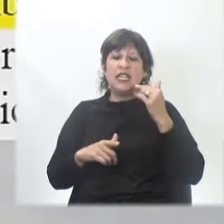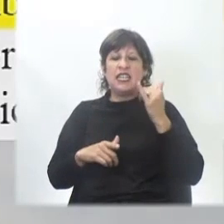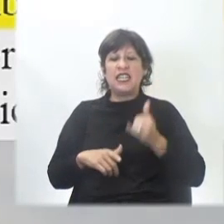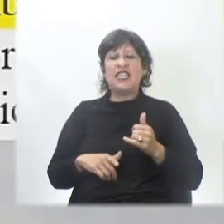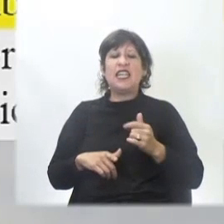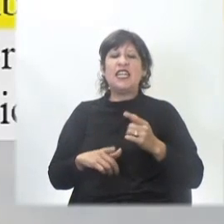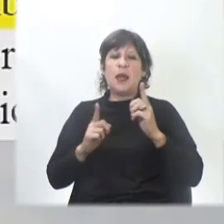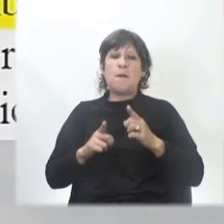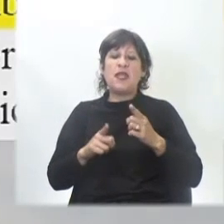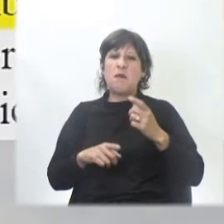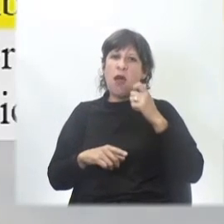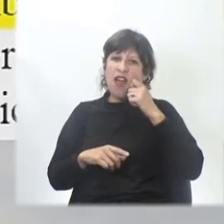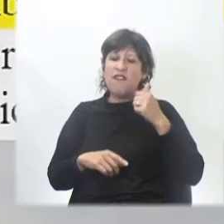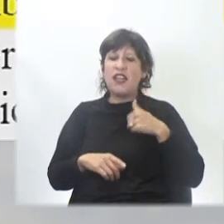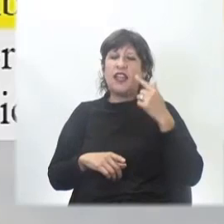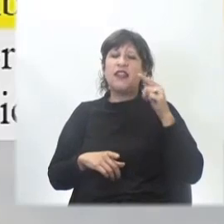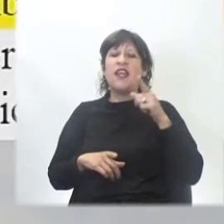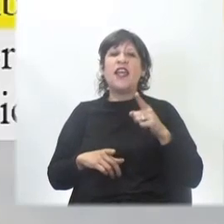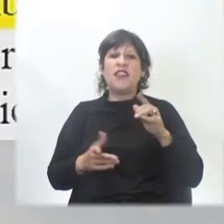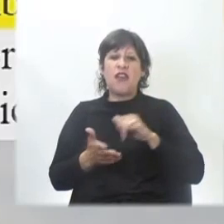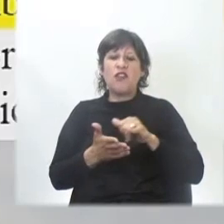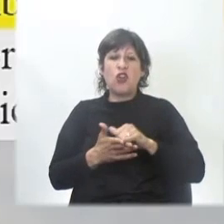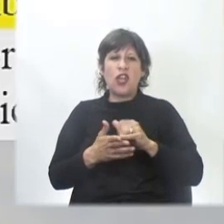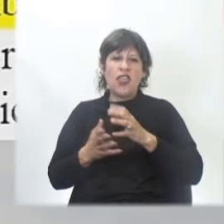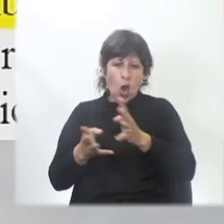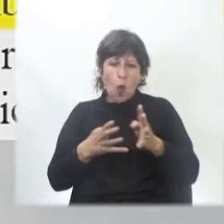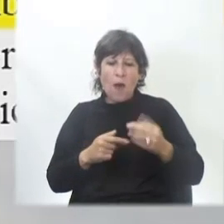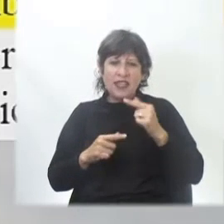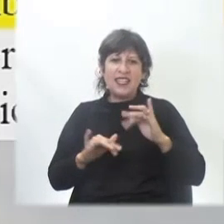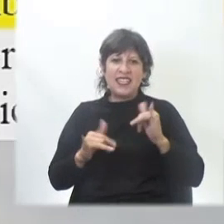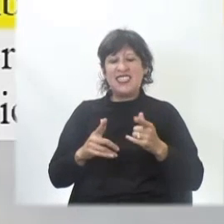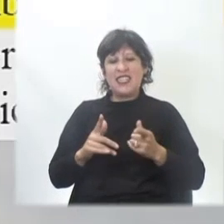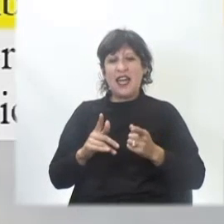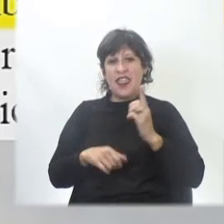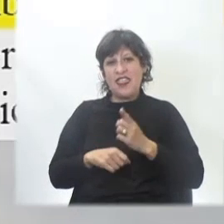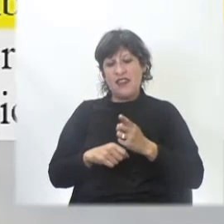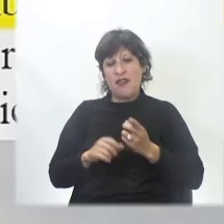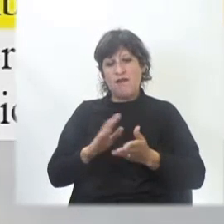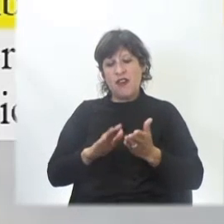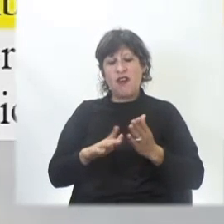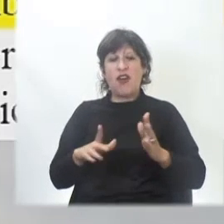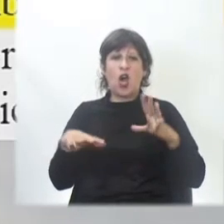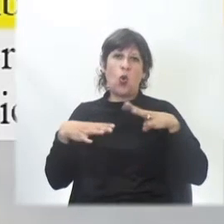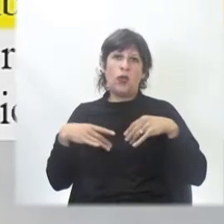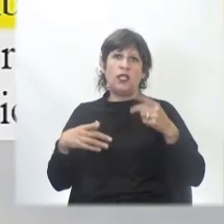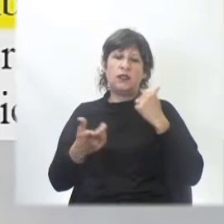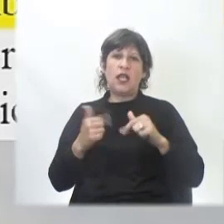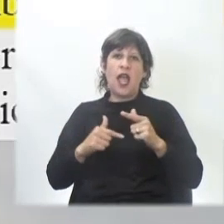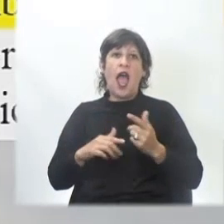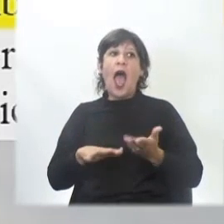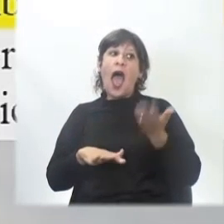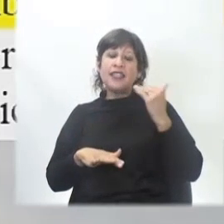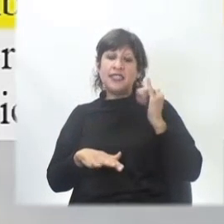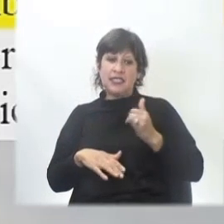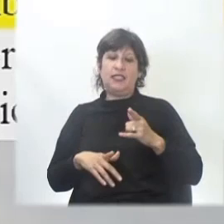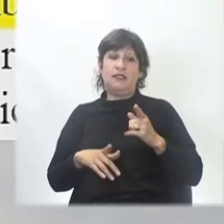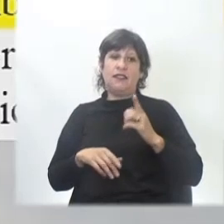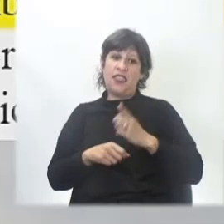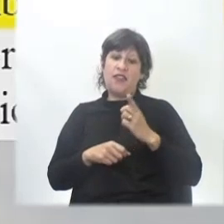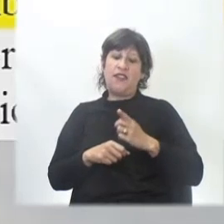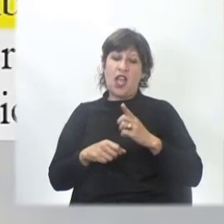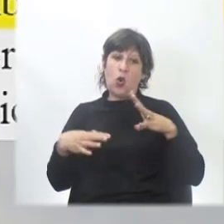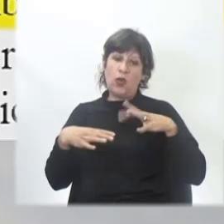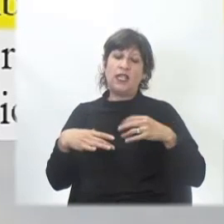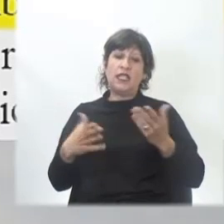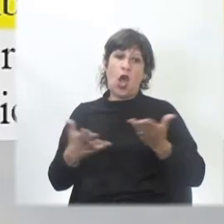aviones de combate que ya deberían jubilarse. Bueno, parece que antes los aviones del año 76 se tenían que jubilar y ahora no.